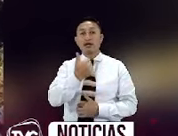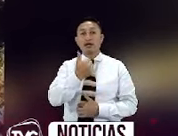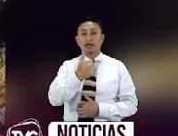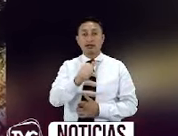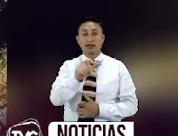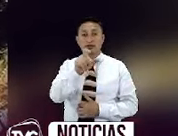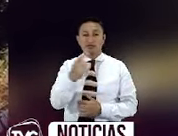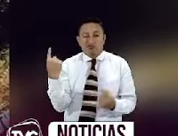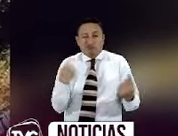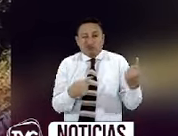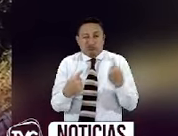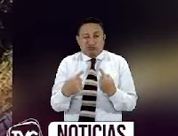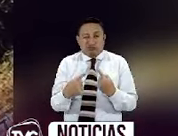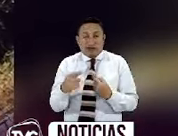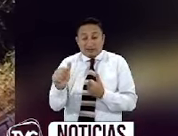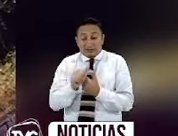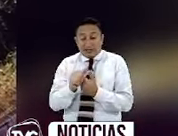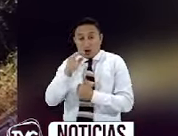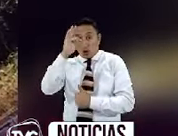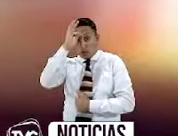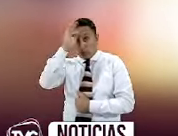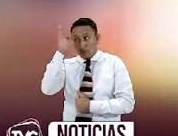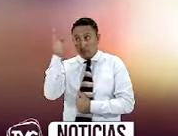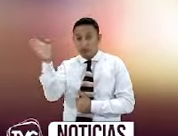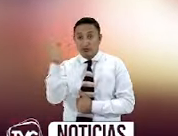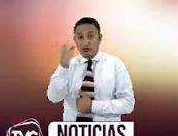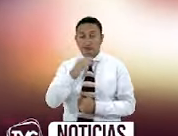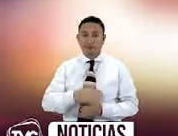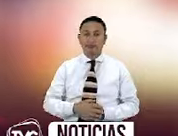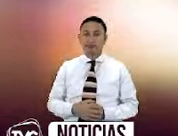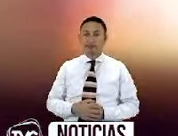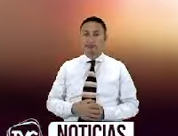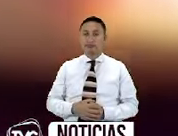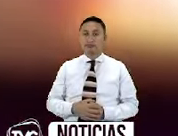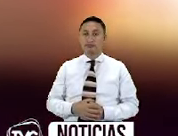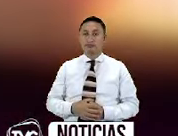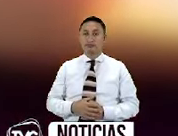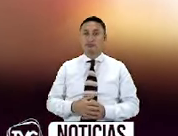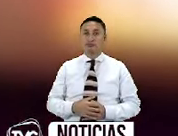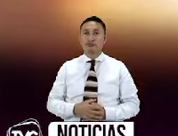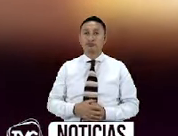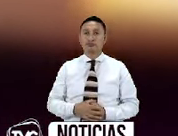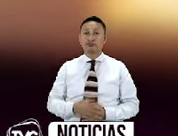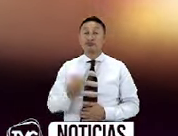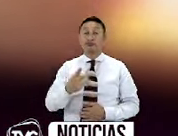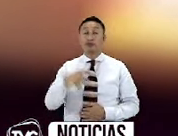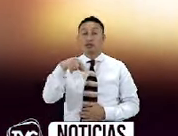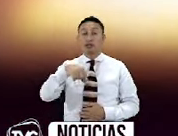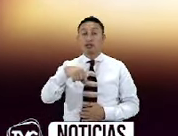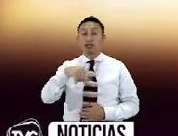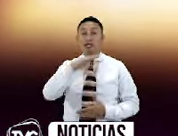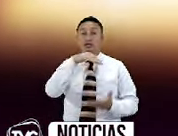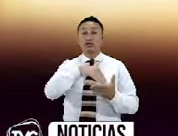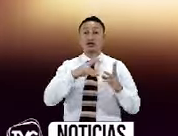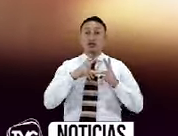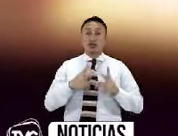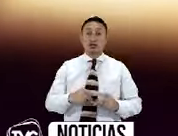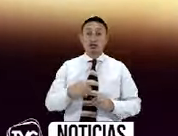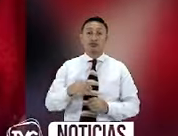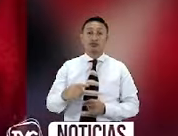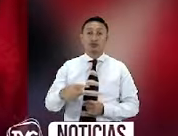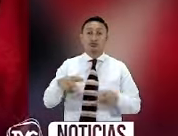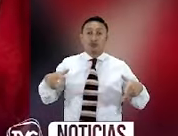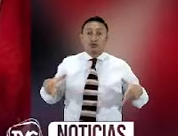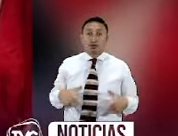a los hospitales básicos San Andrés y Napoleón Dávila en Flavio Alfaro, además del subcentro de salud tipo C en Chone. Entre